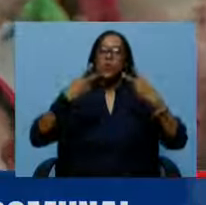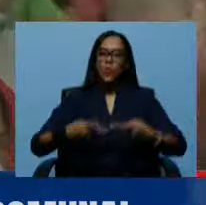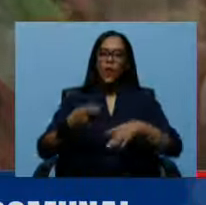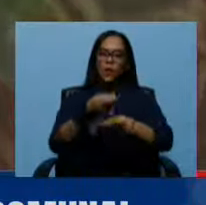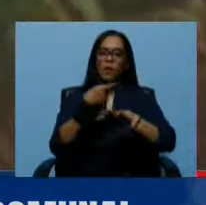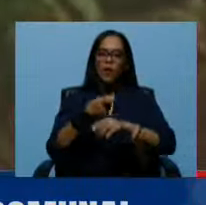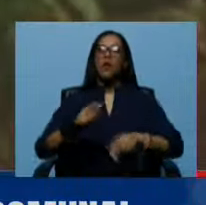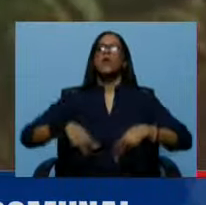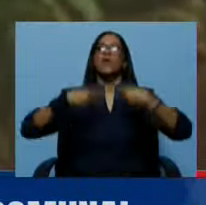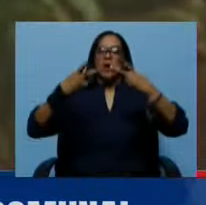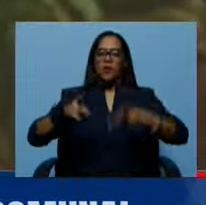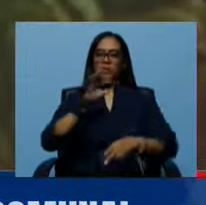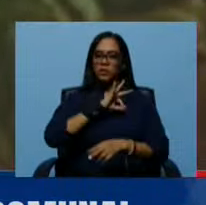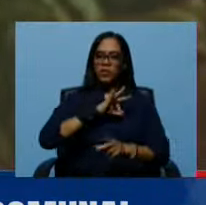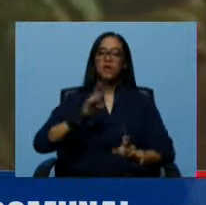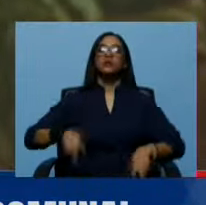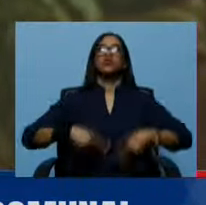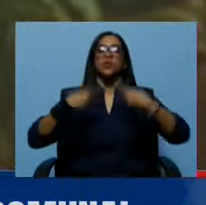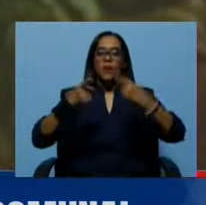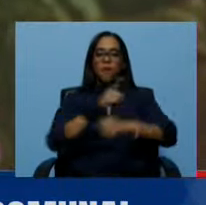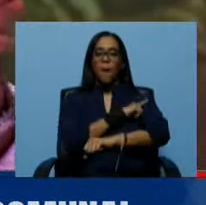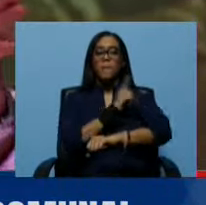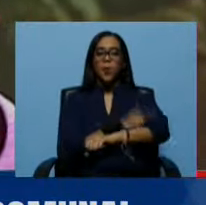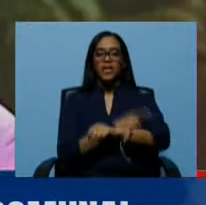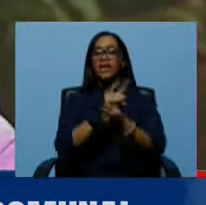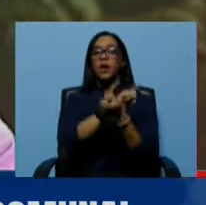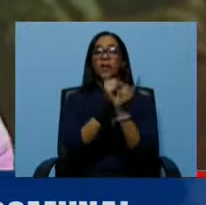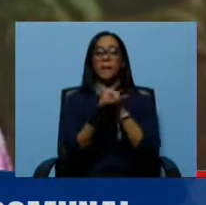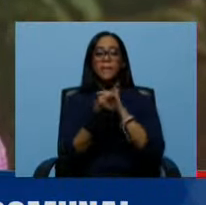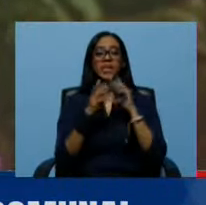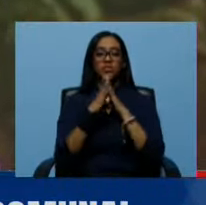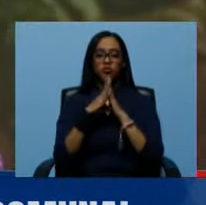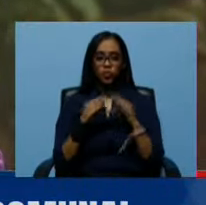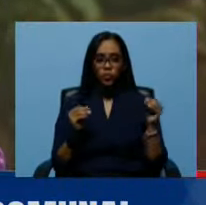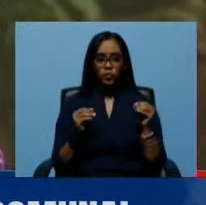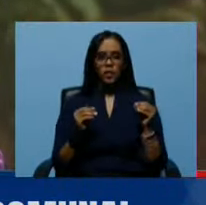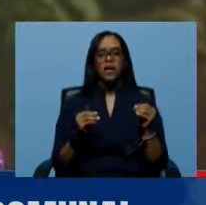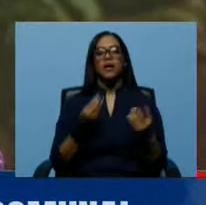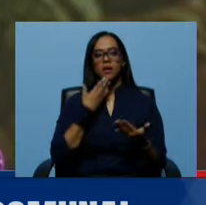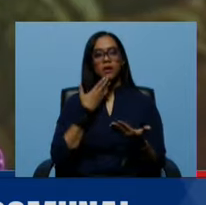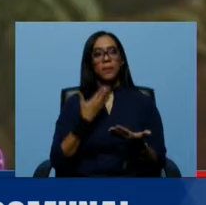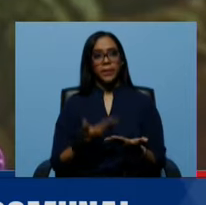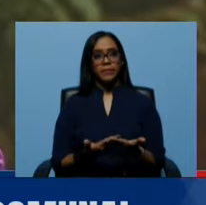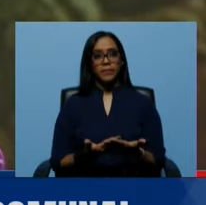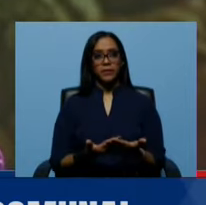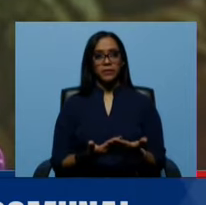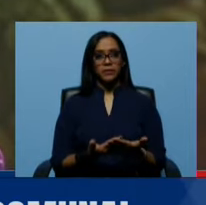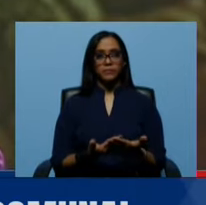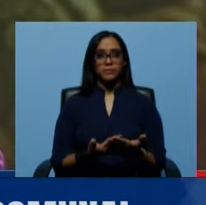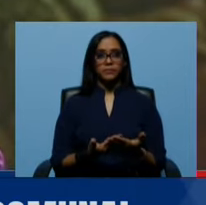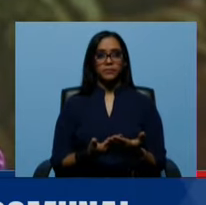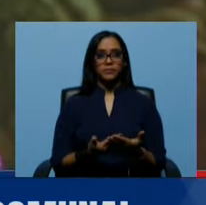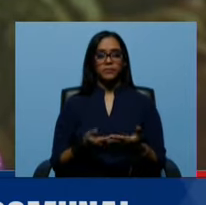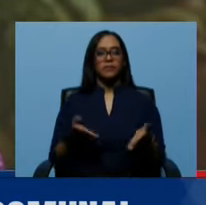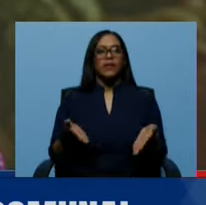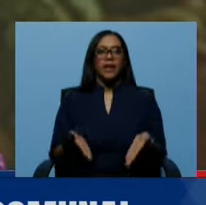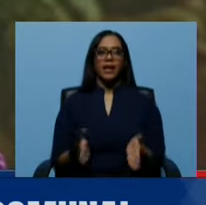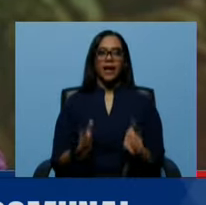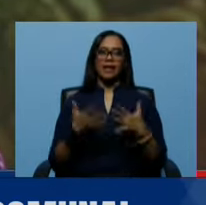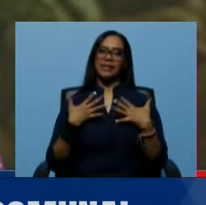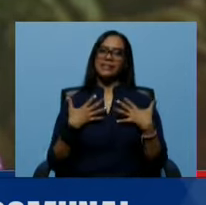nueva sociedad y un nuevo poder que lo cambie todo y que permita que nazca